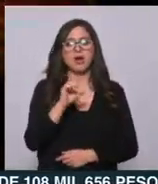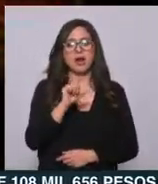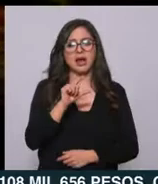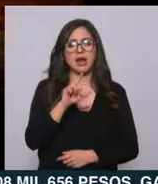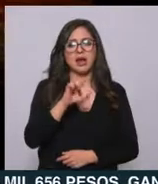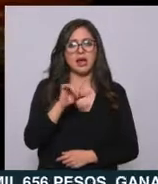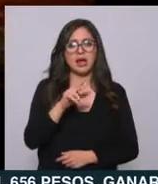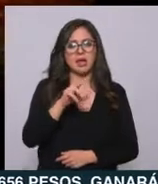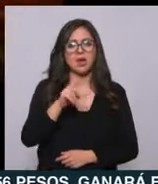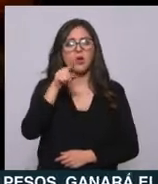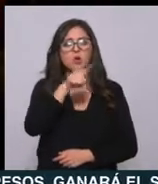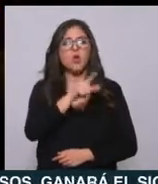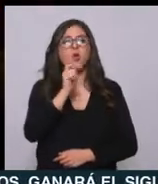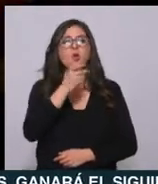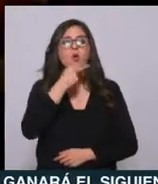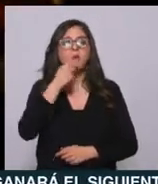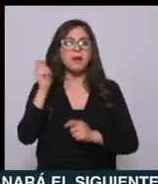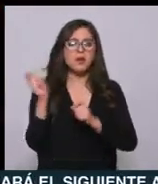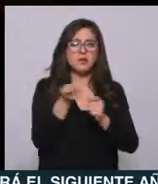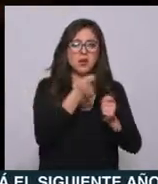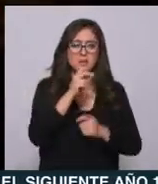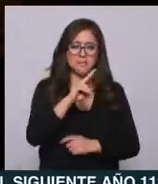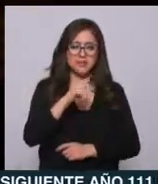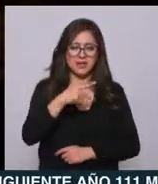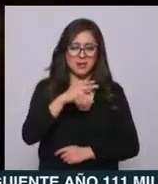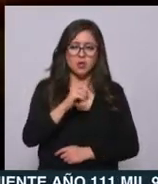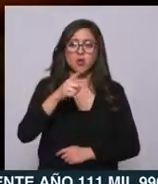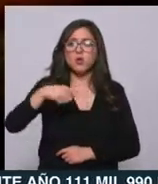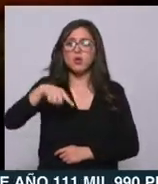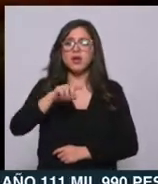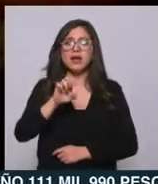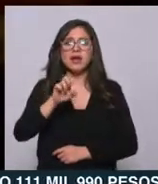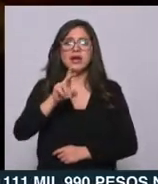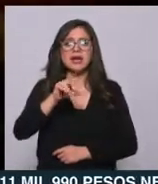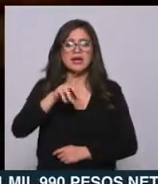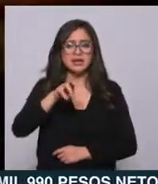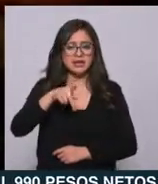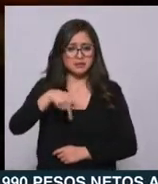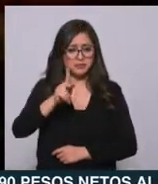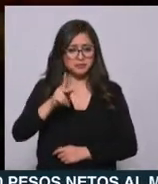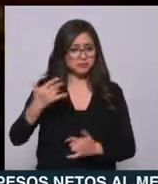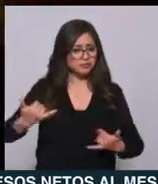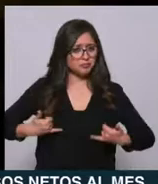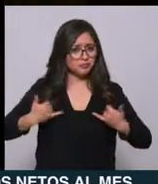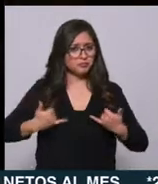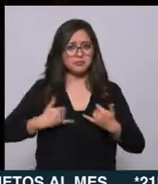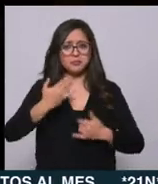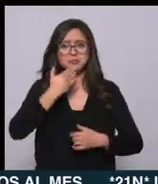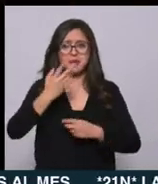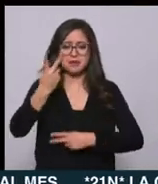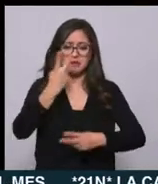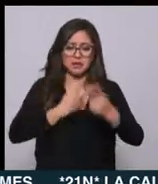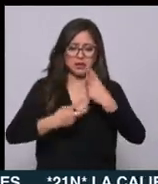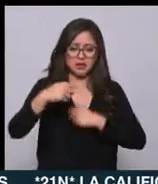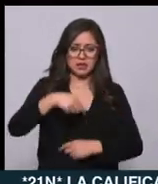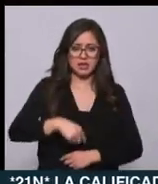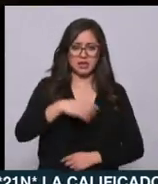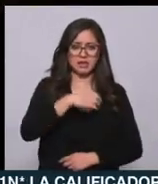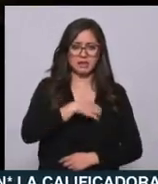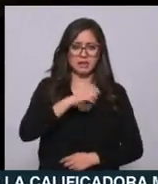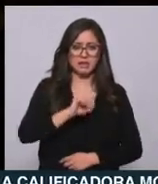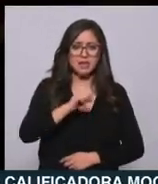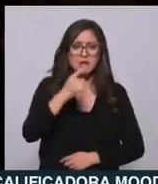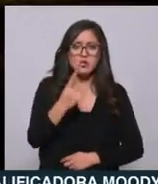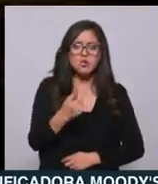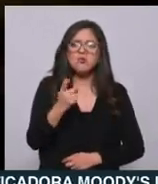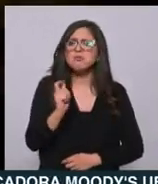luchador vikingo. Y también Eric. Jóvenes, bienvenidos a Capital 21. Pues ahora sí que Skol. Y